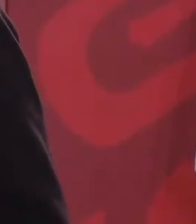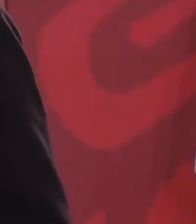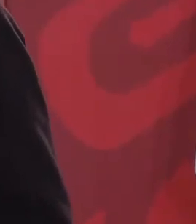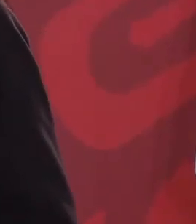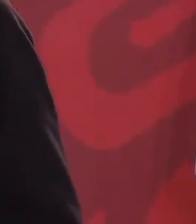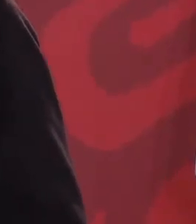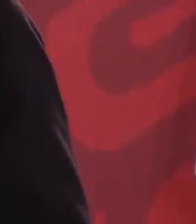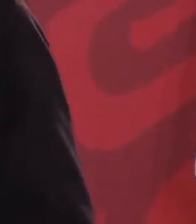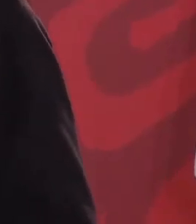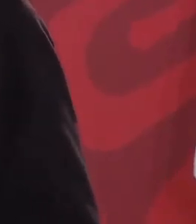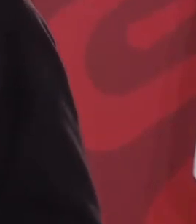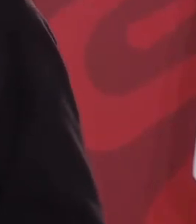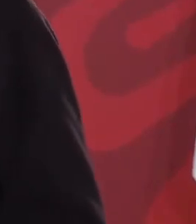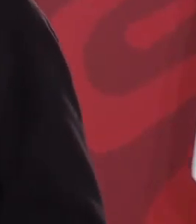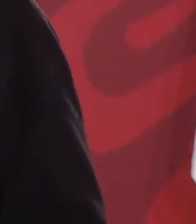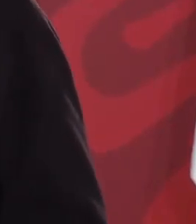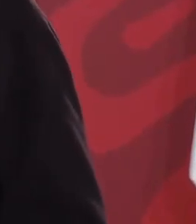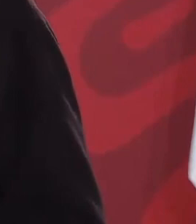respetuosa,